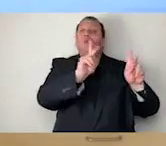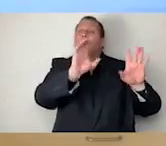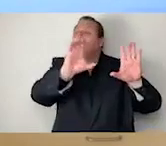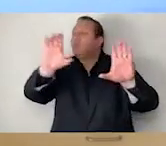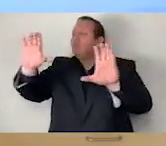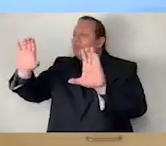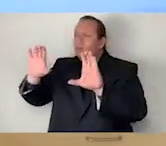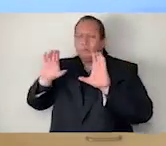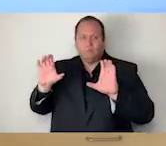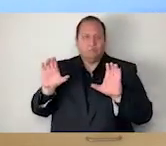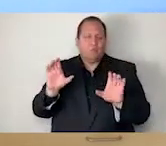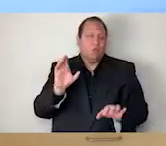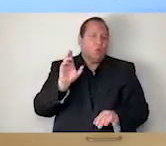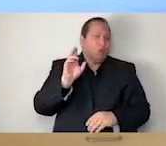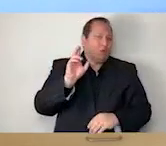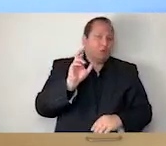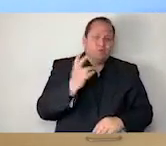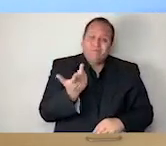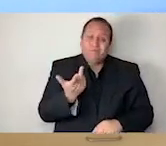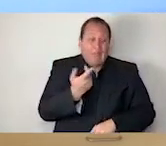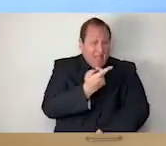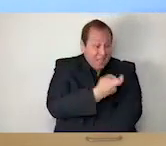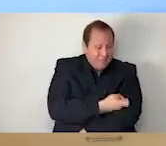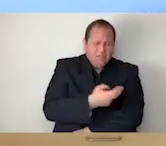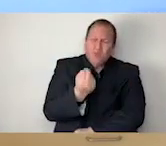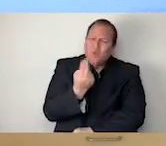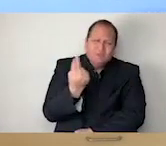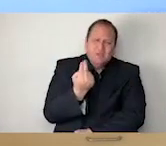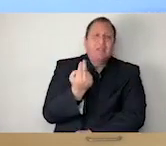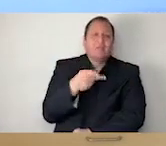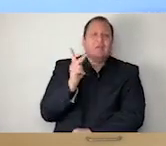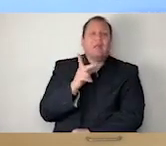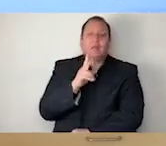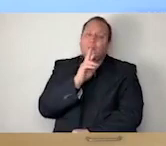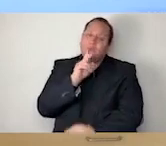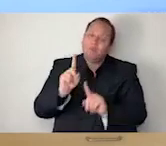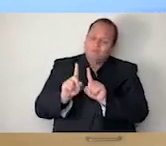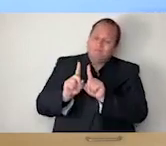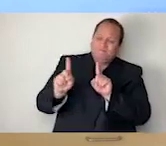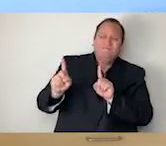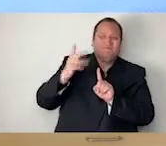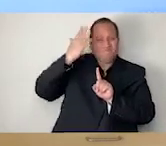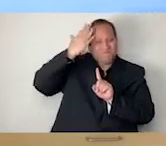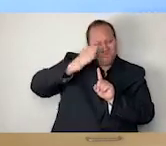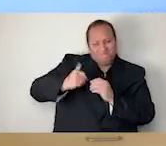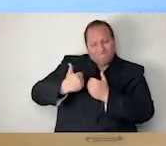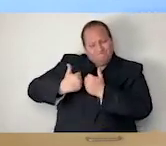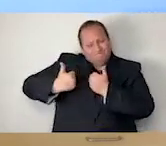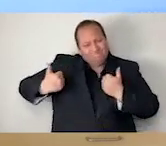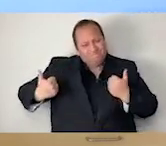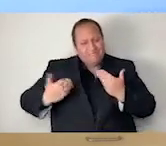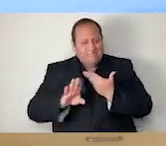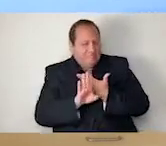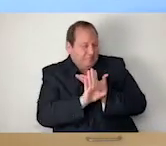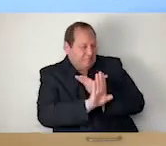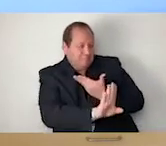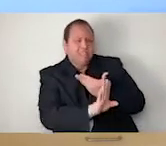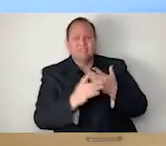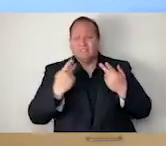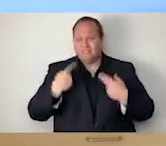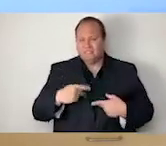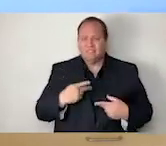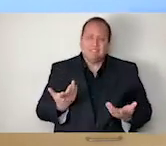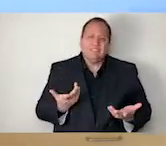todos nos cuidamos no necesitamos una vacuna si sabemos distanciarnos de la